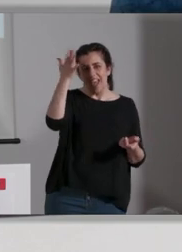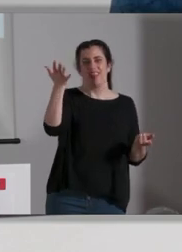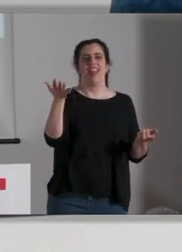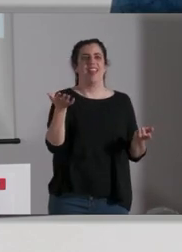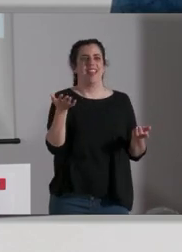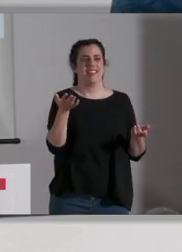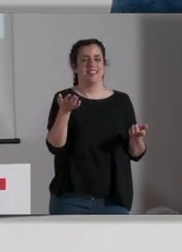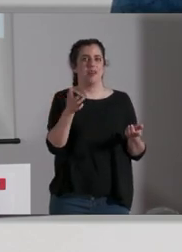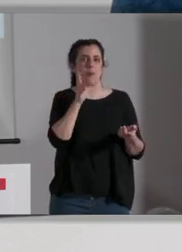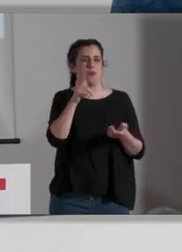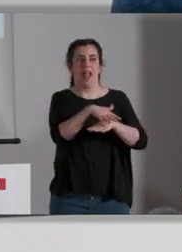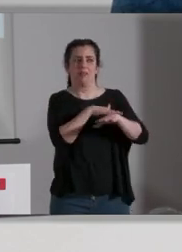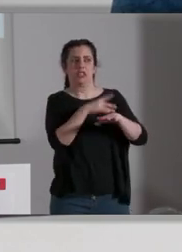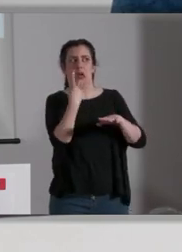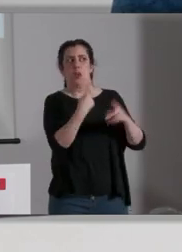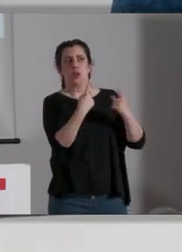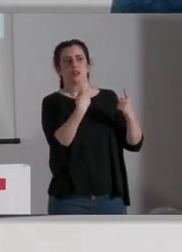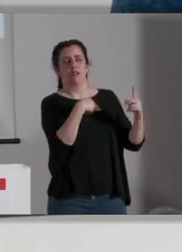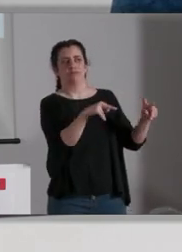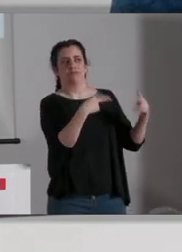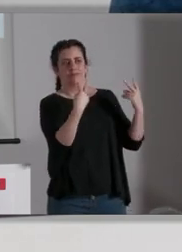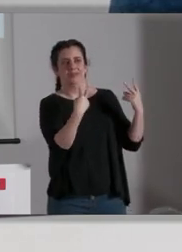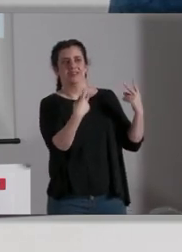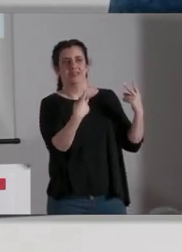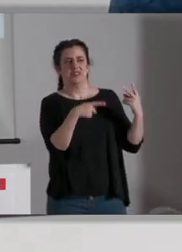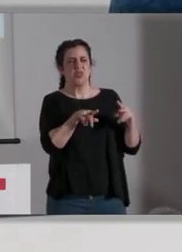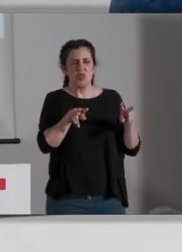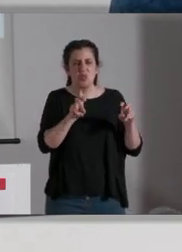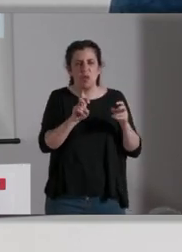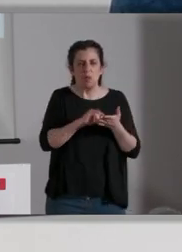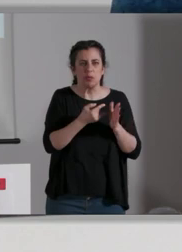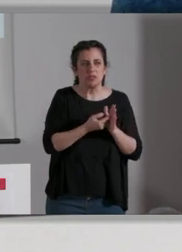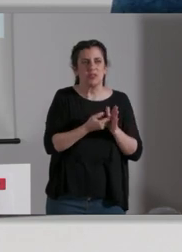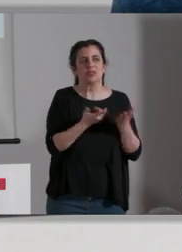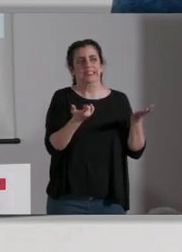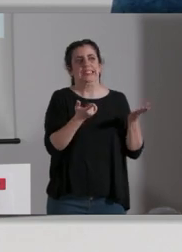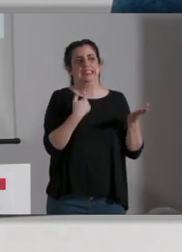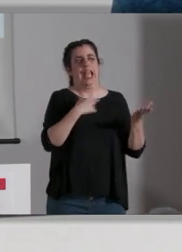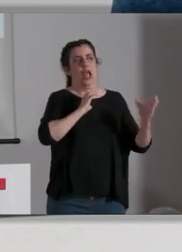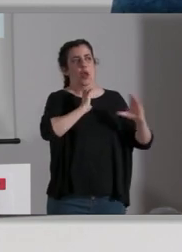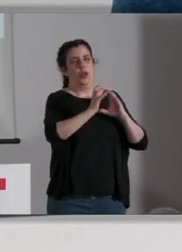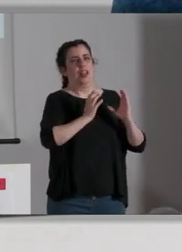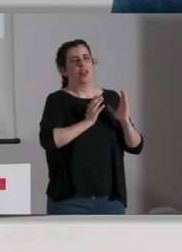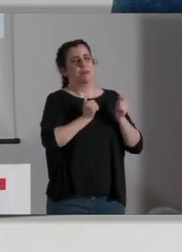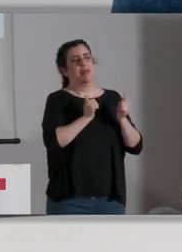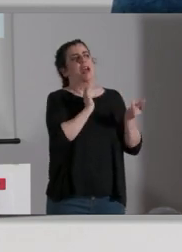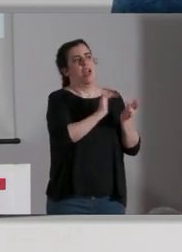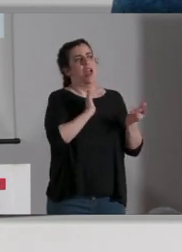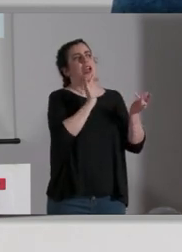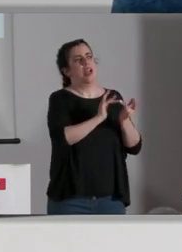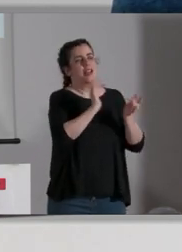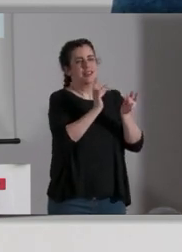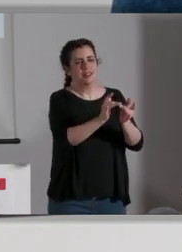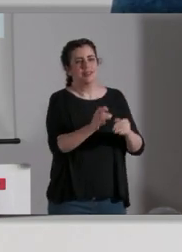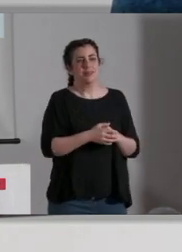aparecen nuevas miradas, personas que entienden este tipo de proyectos y quieren abrir canales de comunicación. Las personas